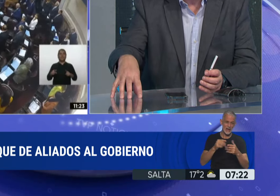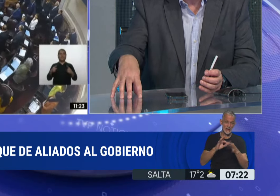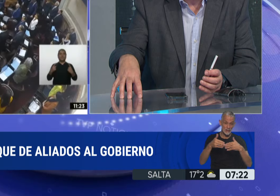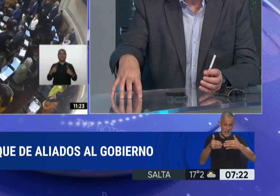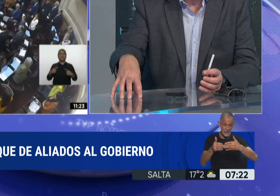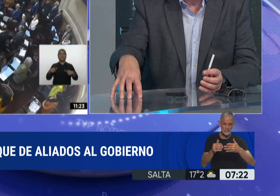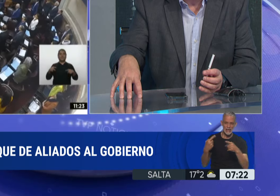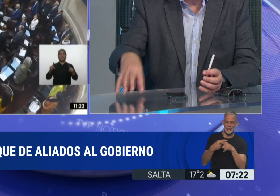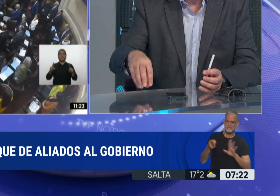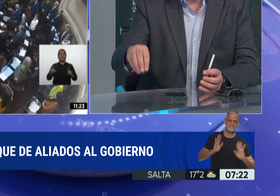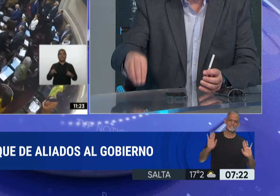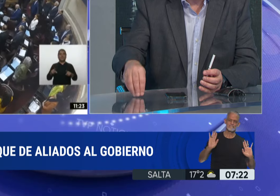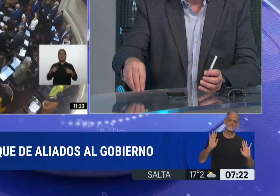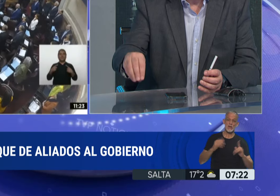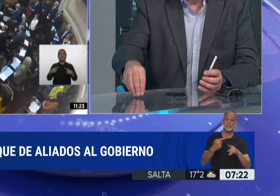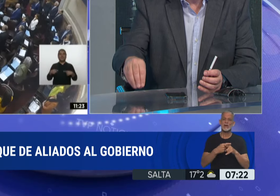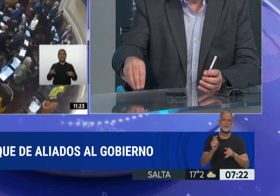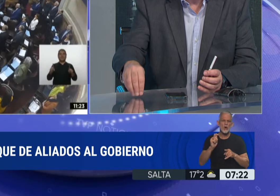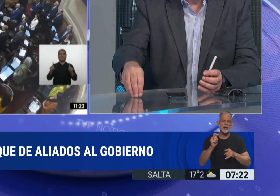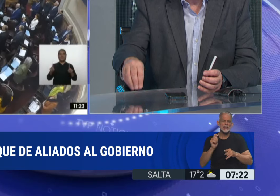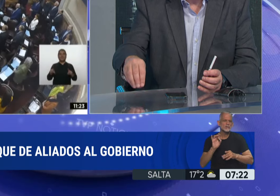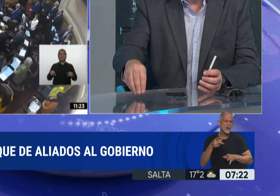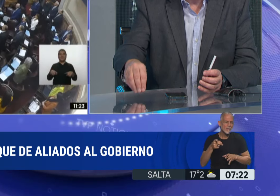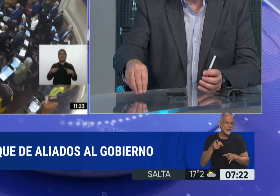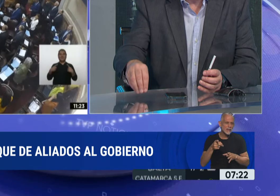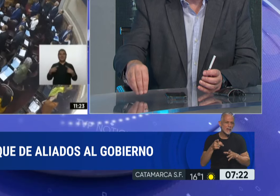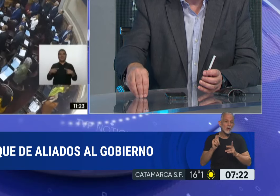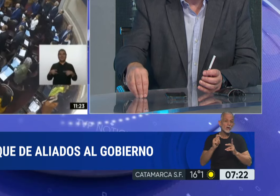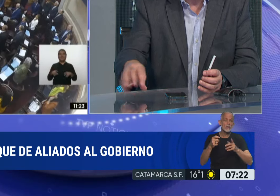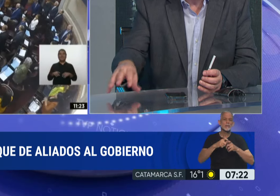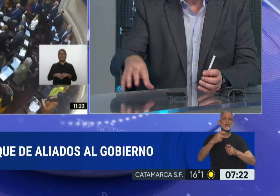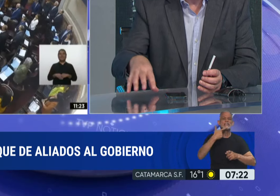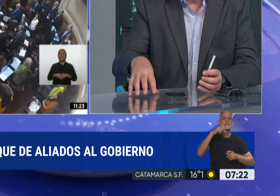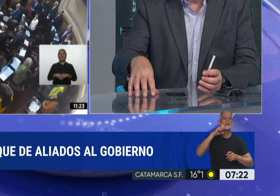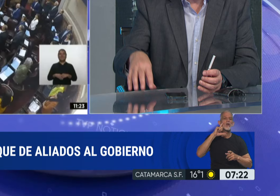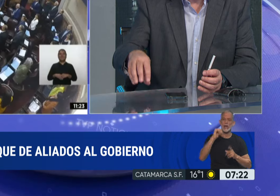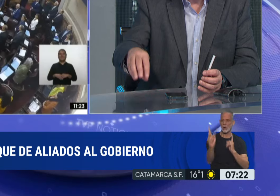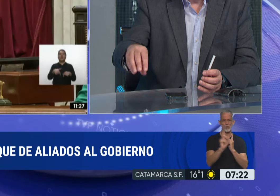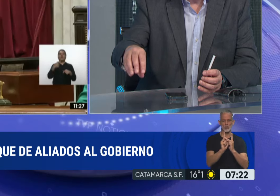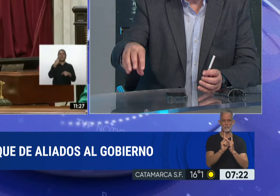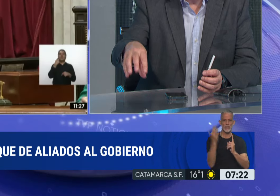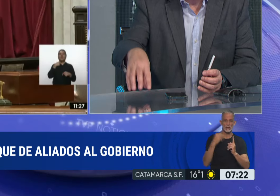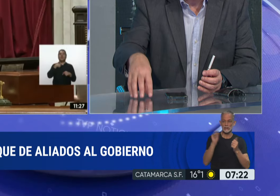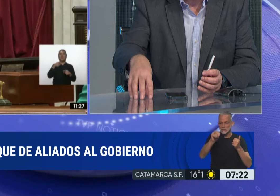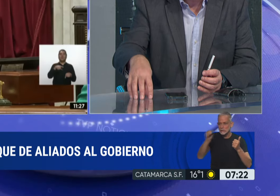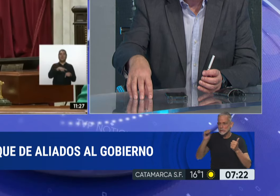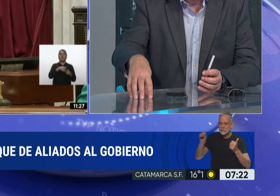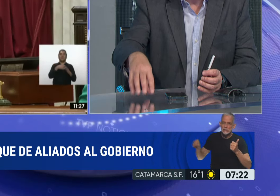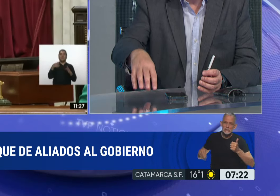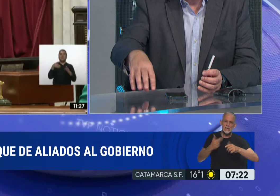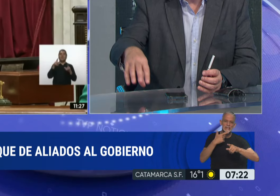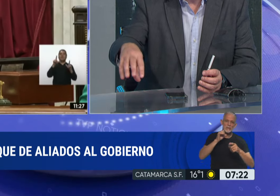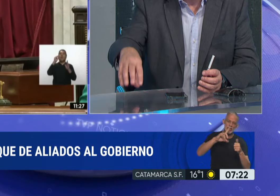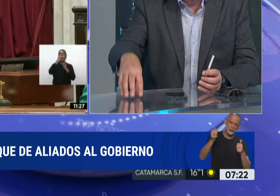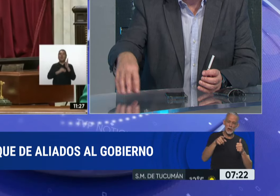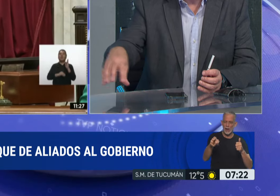esos seis senadores nacionales discuten ahora Únicamente con Carlos espinola por qué Porque antes tenían que eh conversar con espínola que